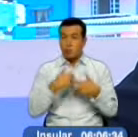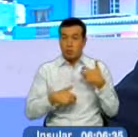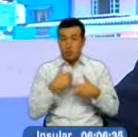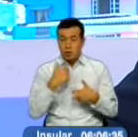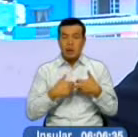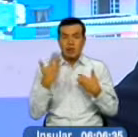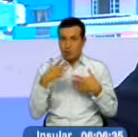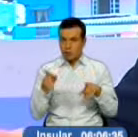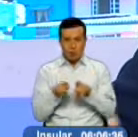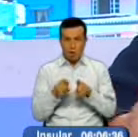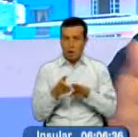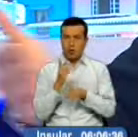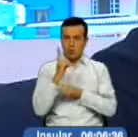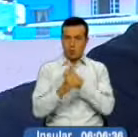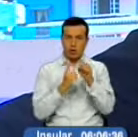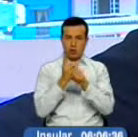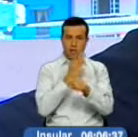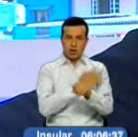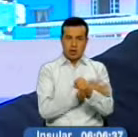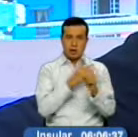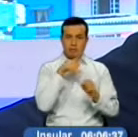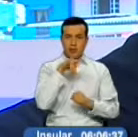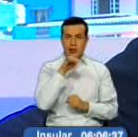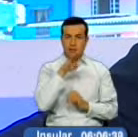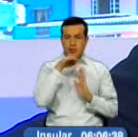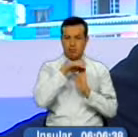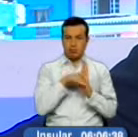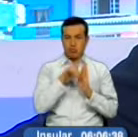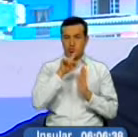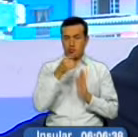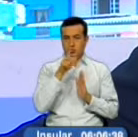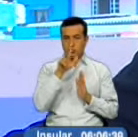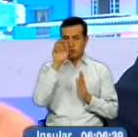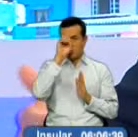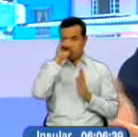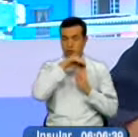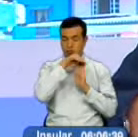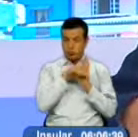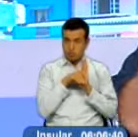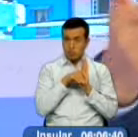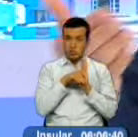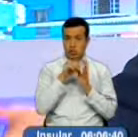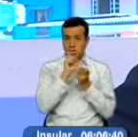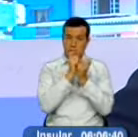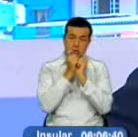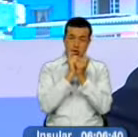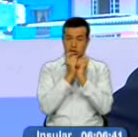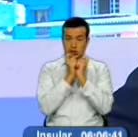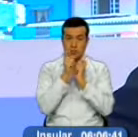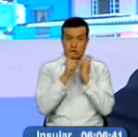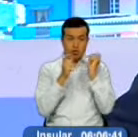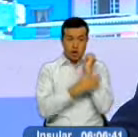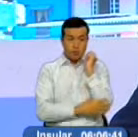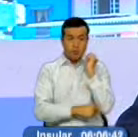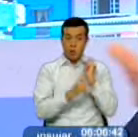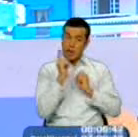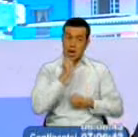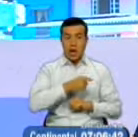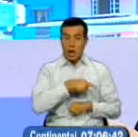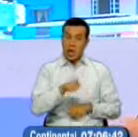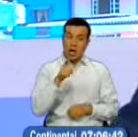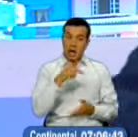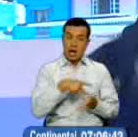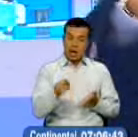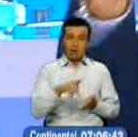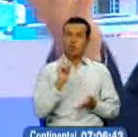como la que hubo el año pasado, un decrecimiento del PIB del 1.3%, el ajuste no recayó en los pobres. Y esto es muy